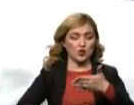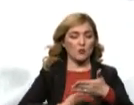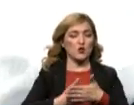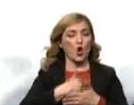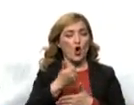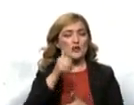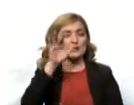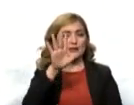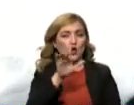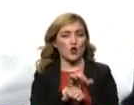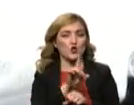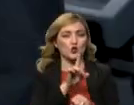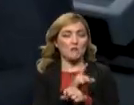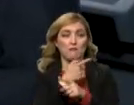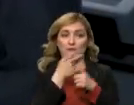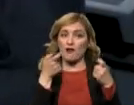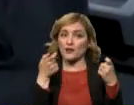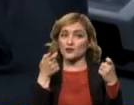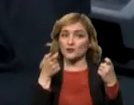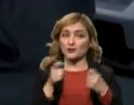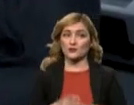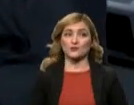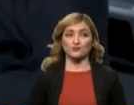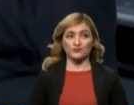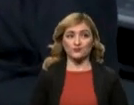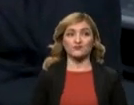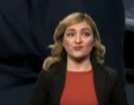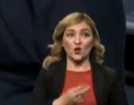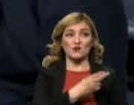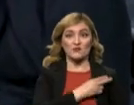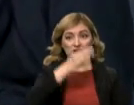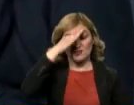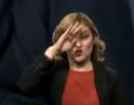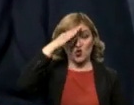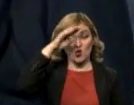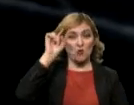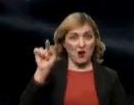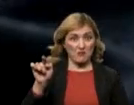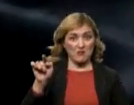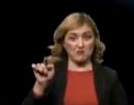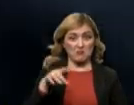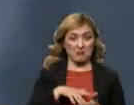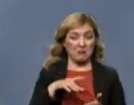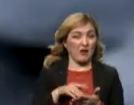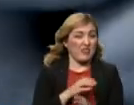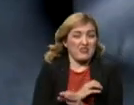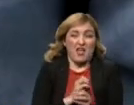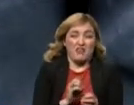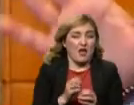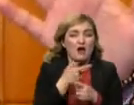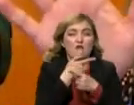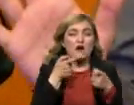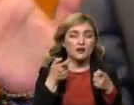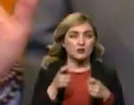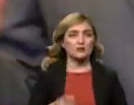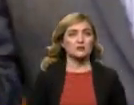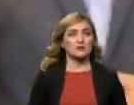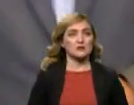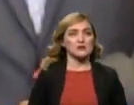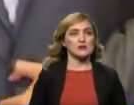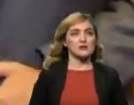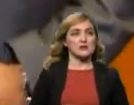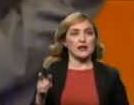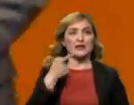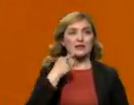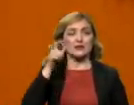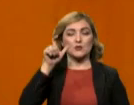el de otros 5 médicos más, supuestamente obtenidos en la Universidad de La Habana, en Cuba, fueron falsificados. Fey asegura